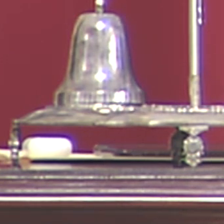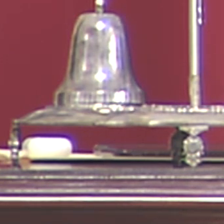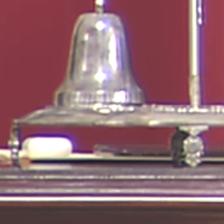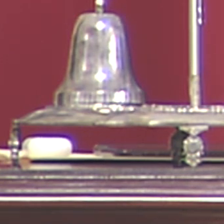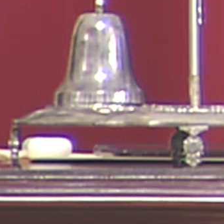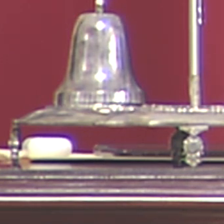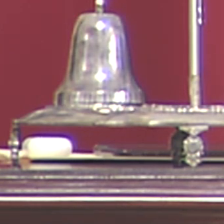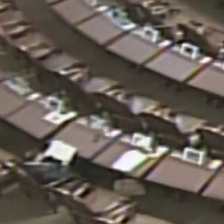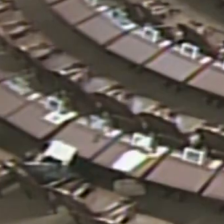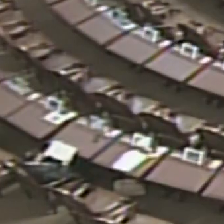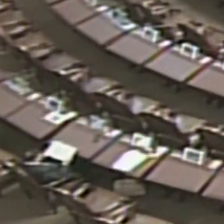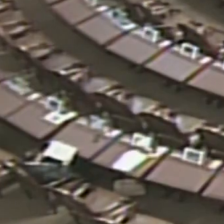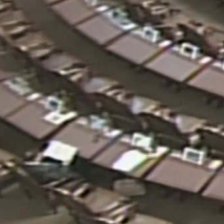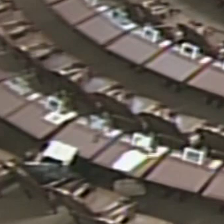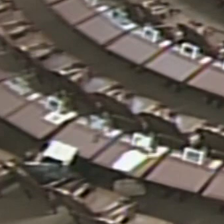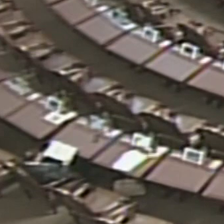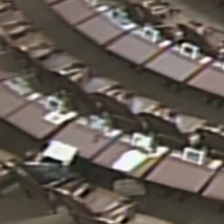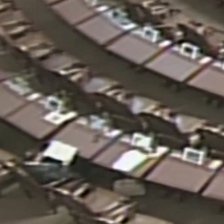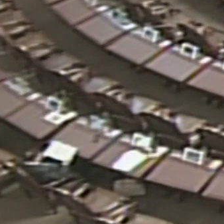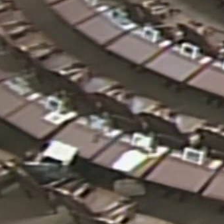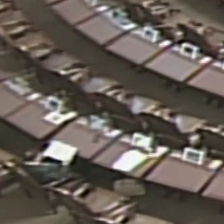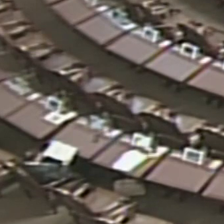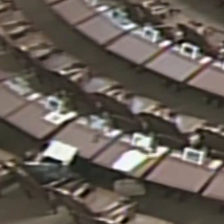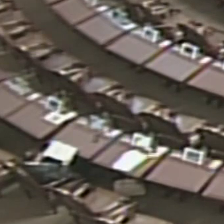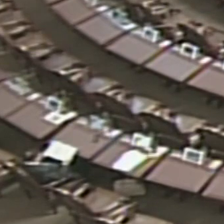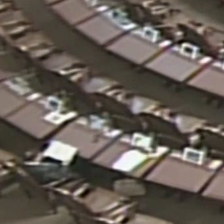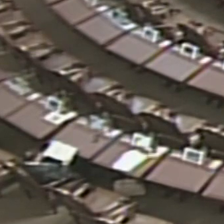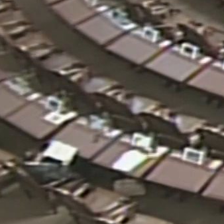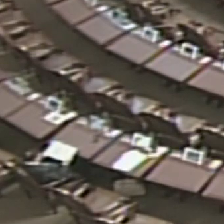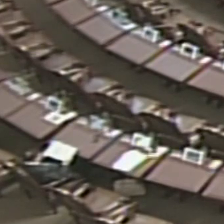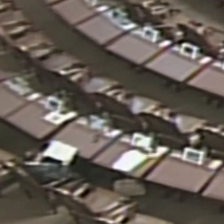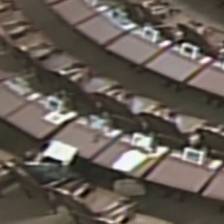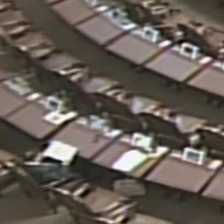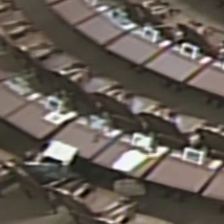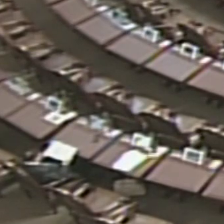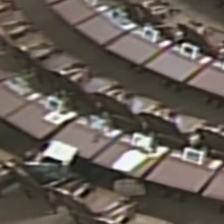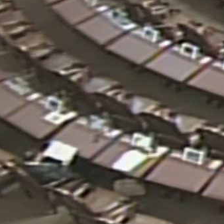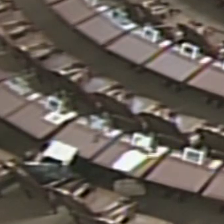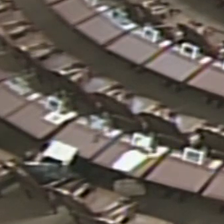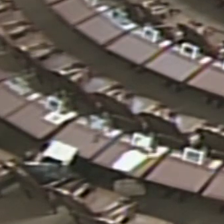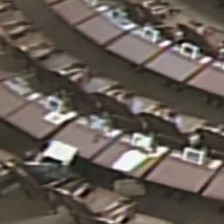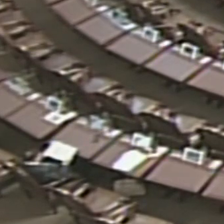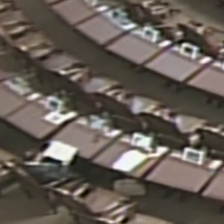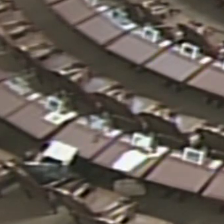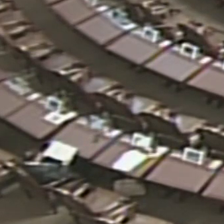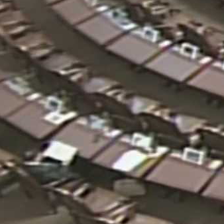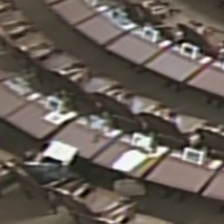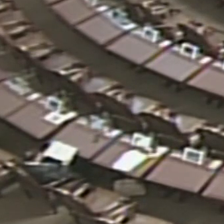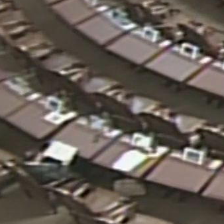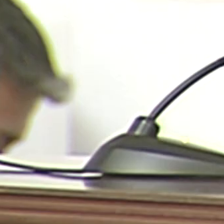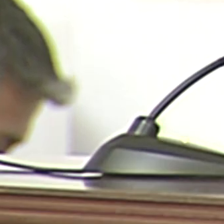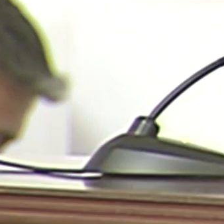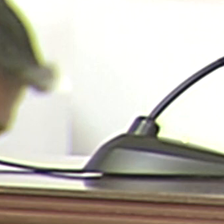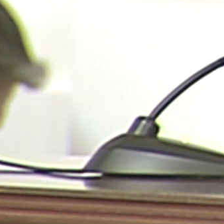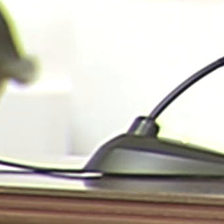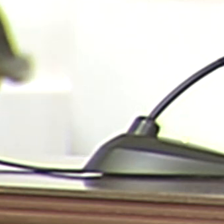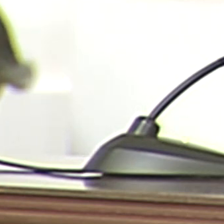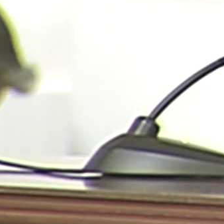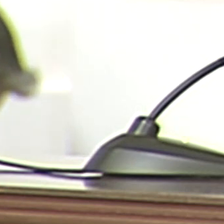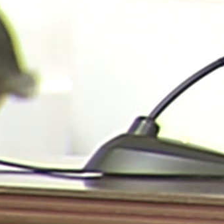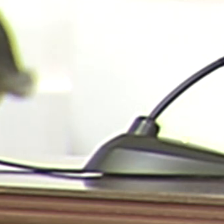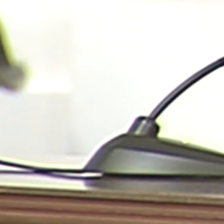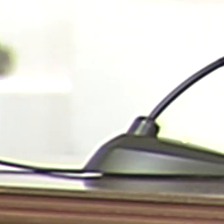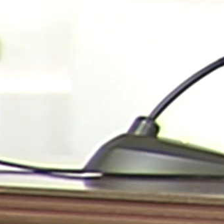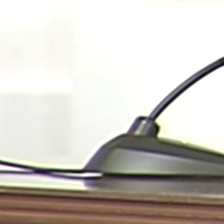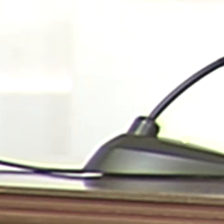Por instrucciones de la Presidencia, se procede a dar lectura al orden del día. 21 de septiembre del 2023, orden del día,